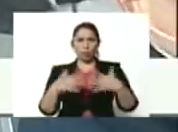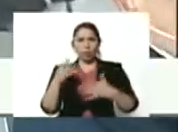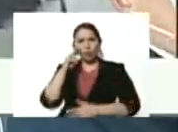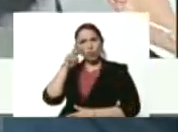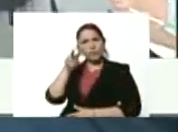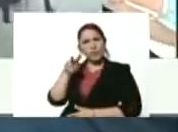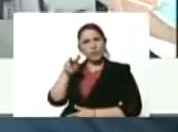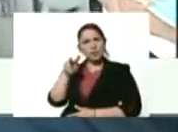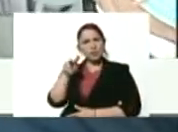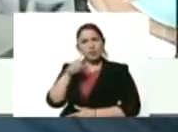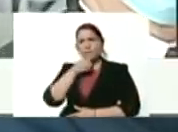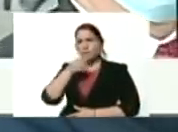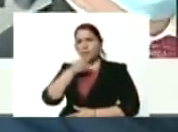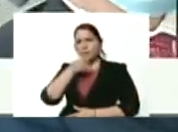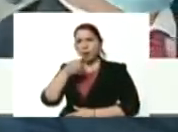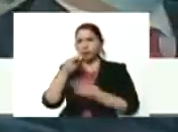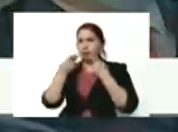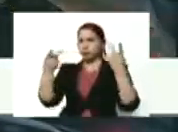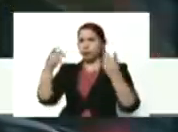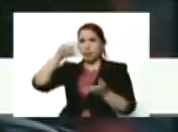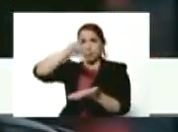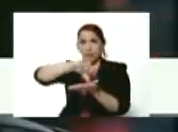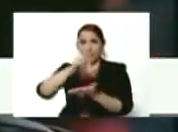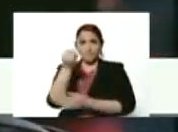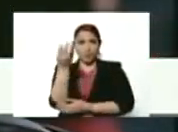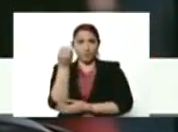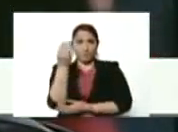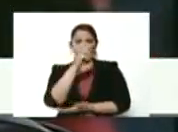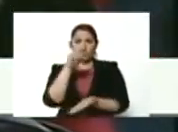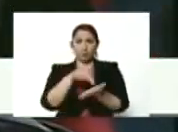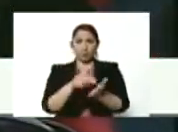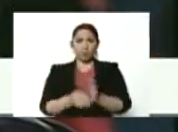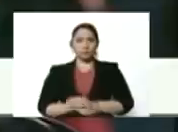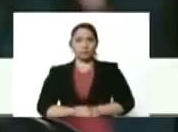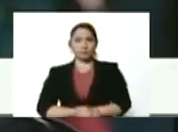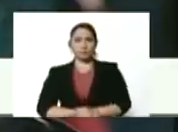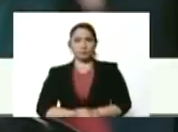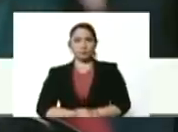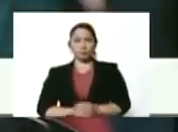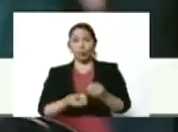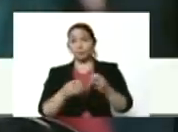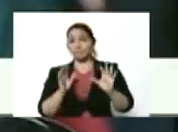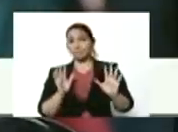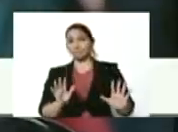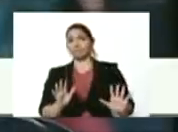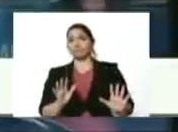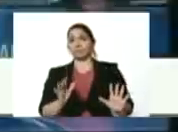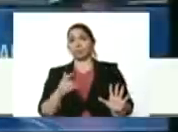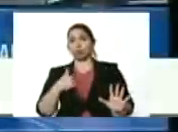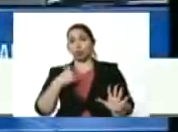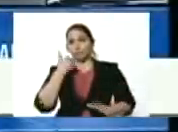prensa que él dio desde la sede del Palacio Federal Legislativo, bueno, lo llamé